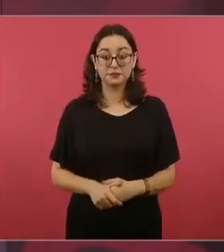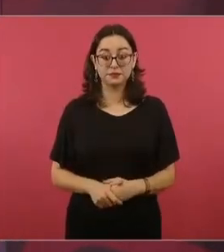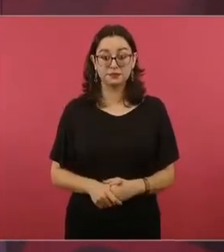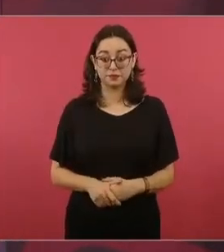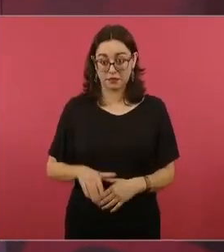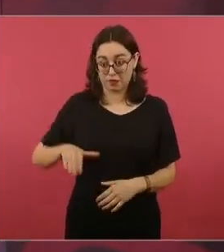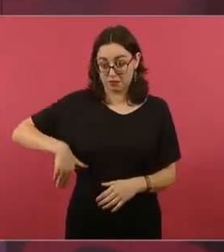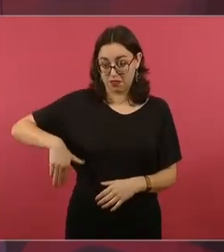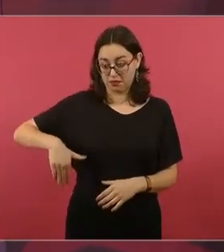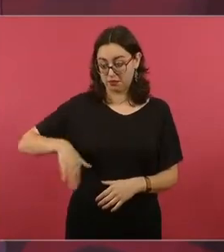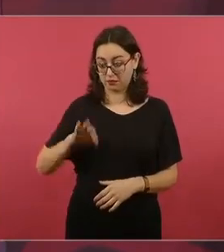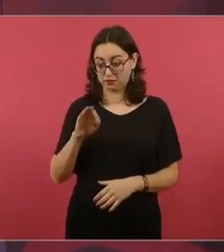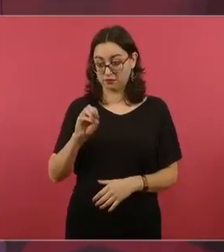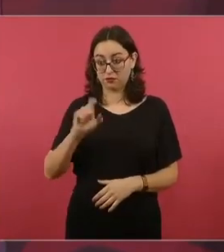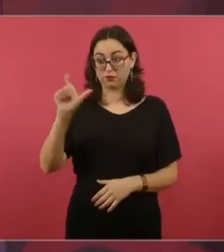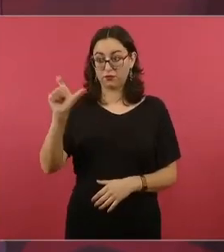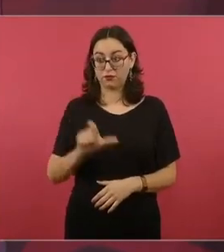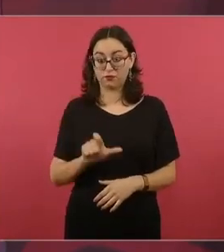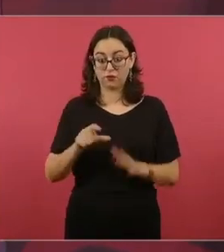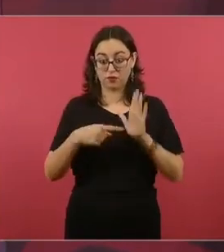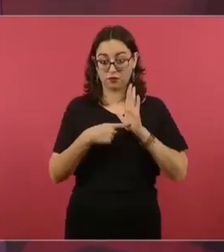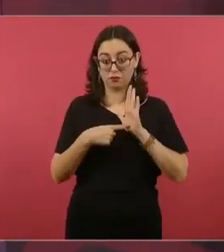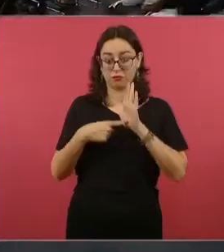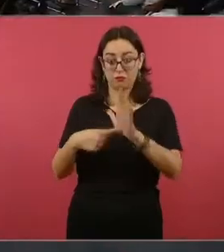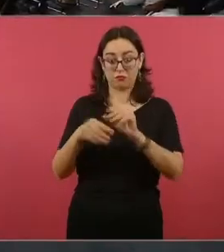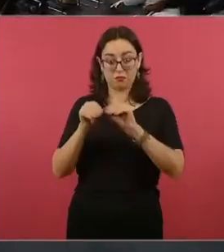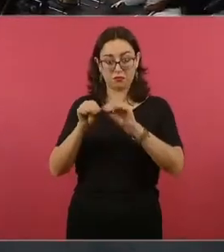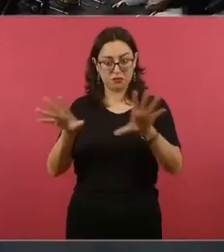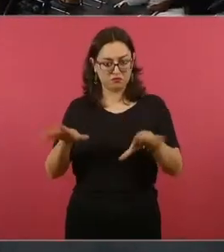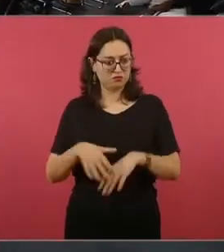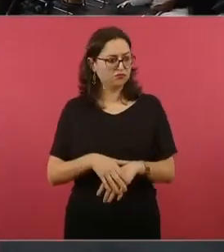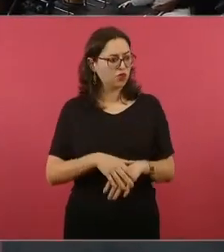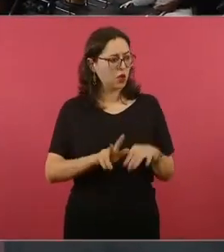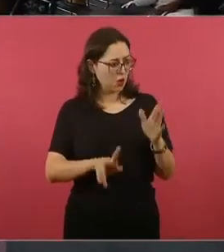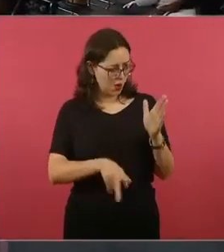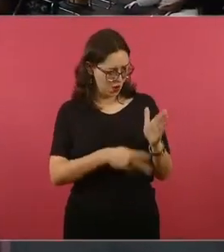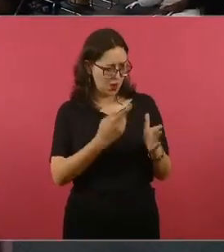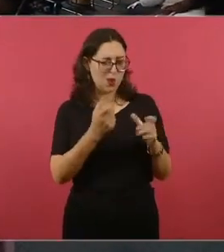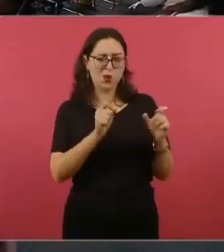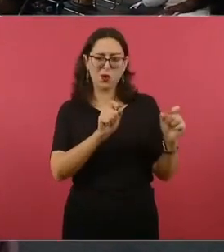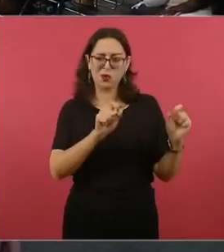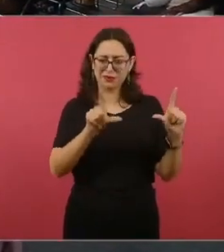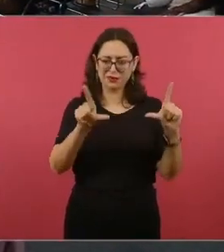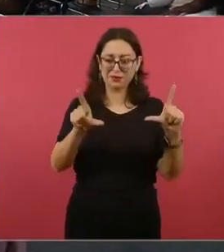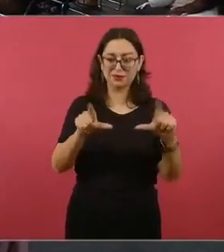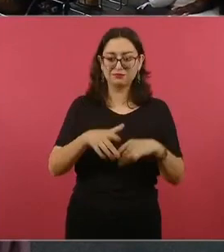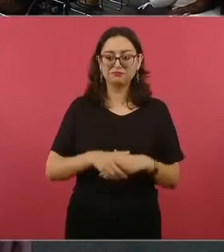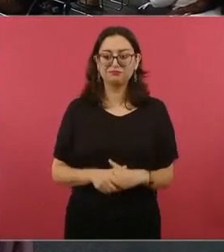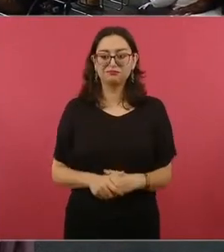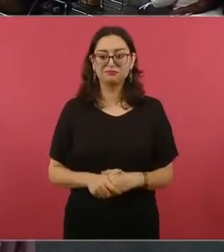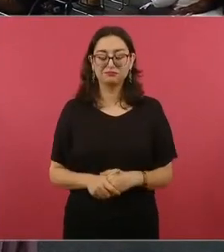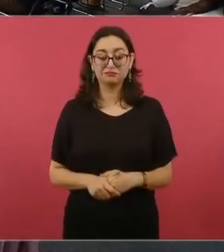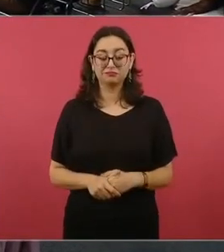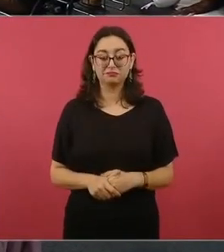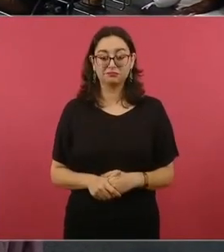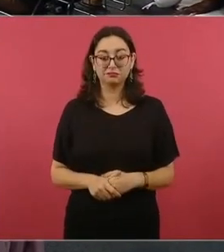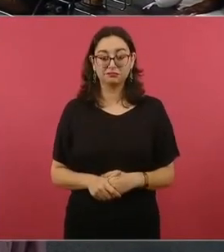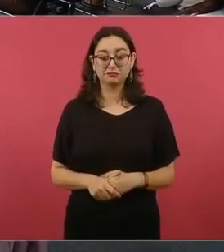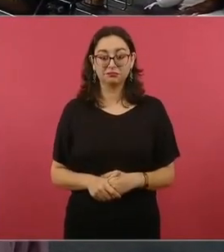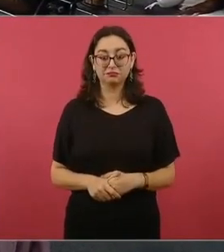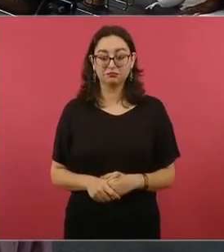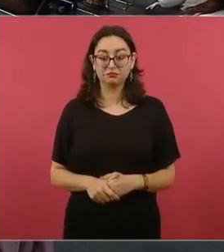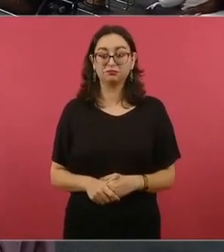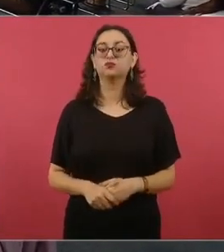de lo que dijo Fox. Ponlo de nuevo. O sea, no me voy